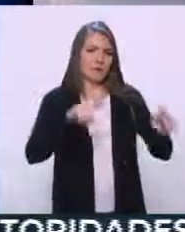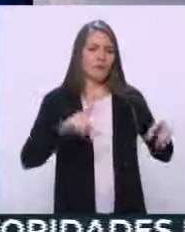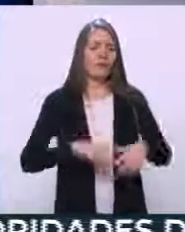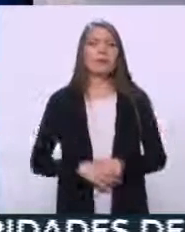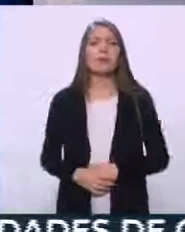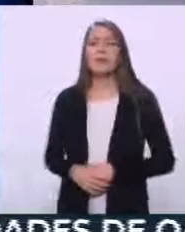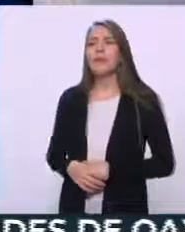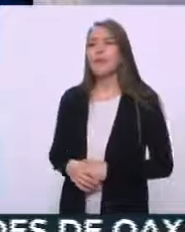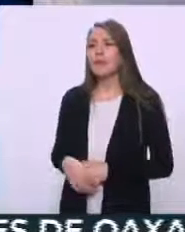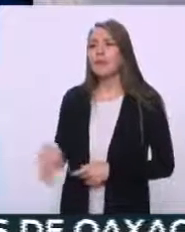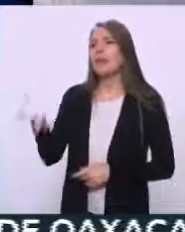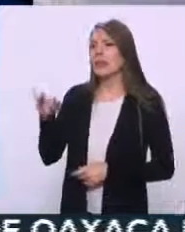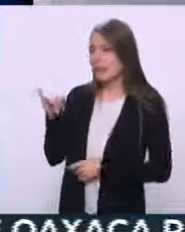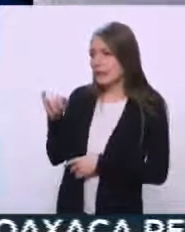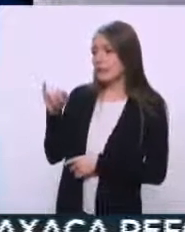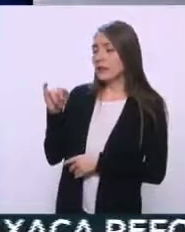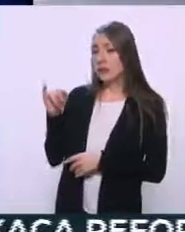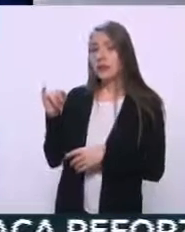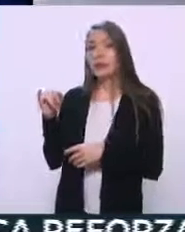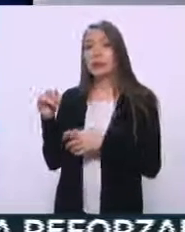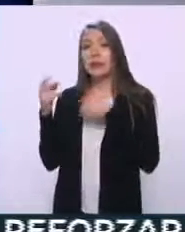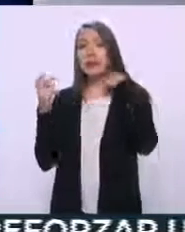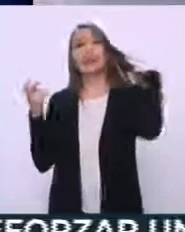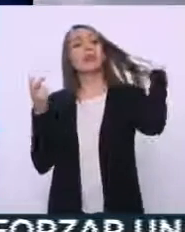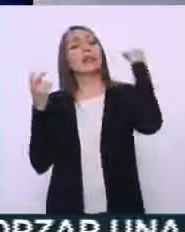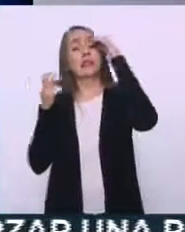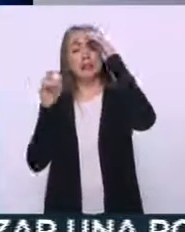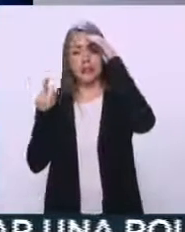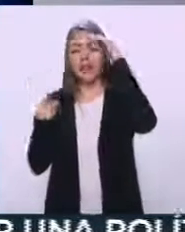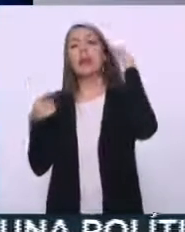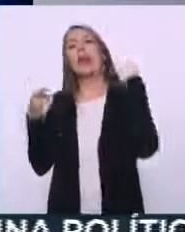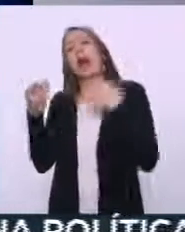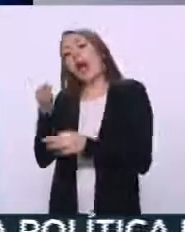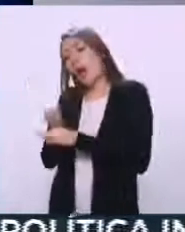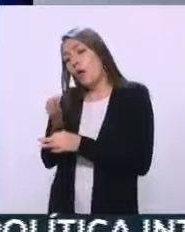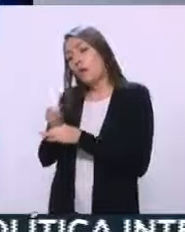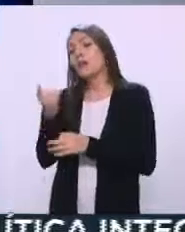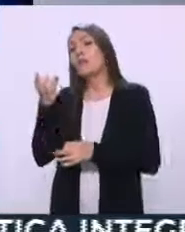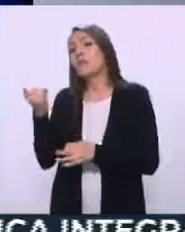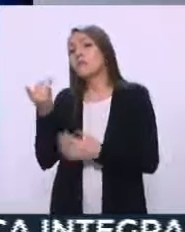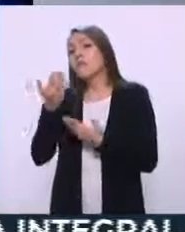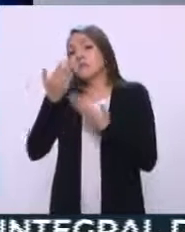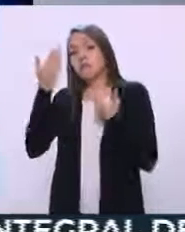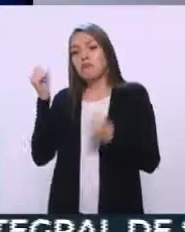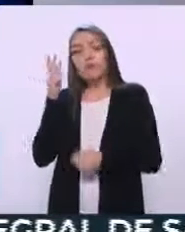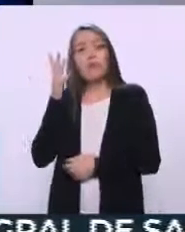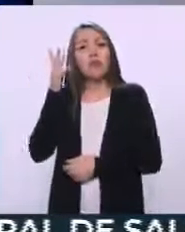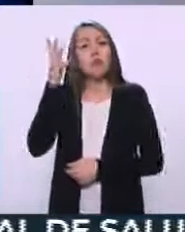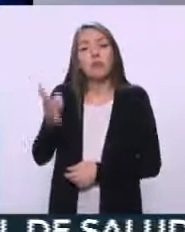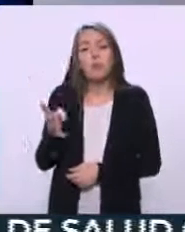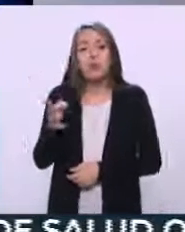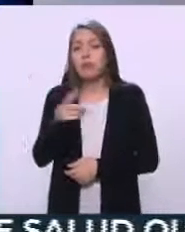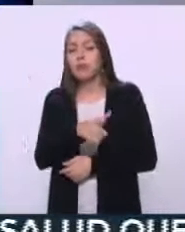Claro, justamente porque en este momento y en un futuro cercano no se les